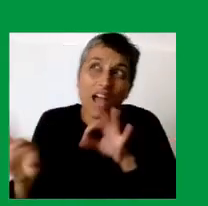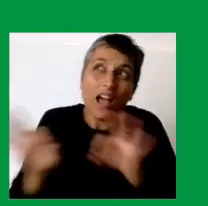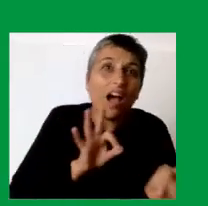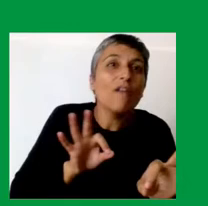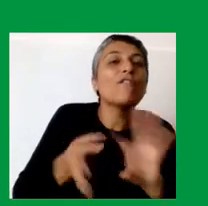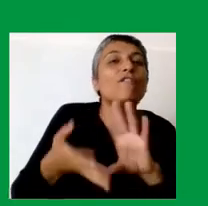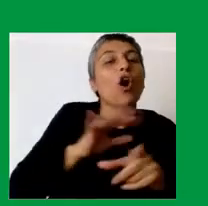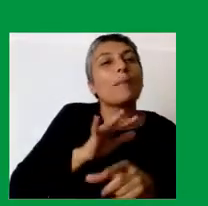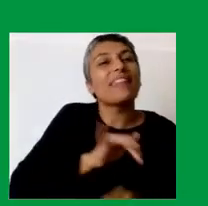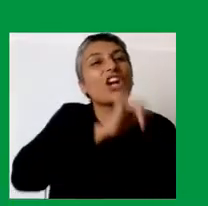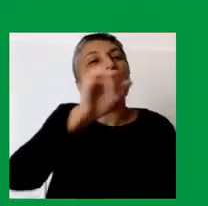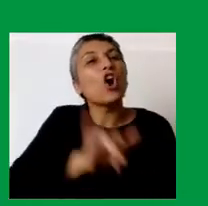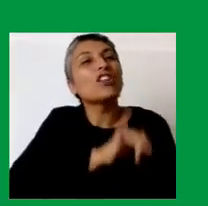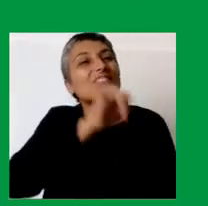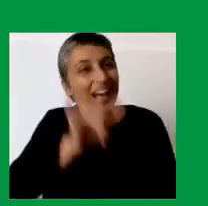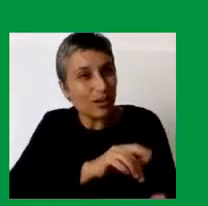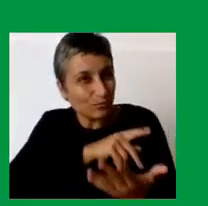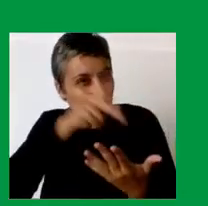un proyecto, una forma de